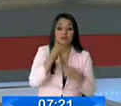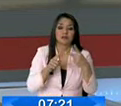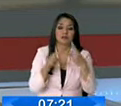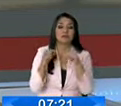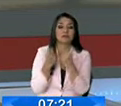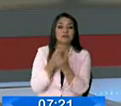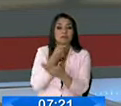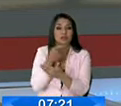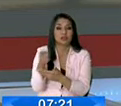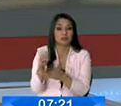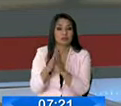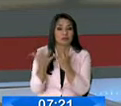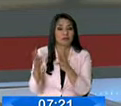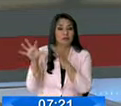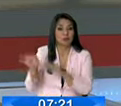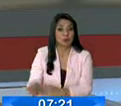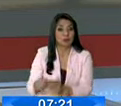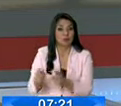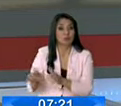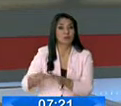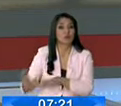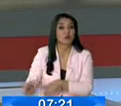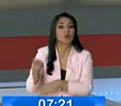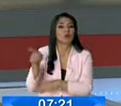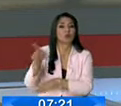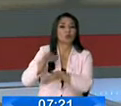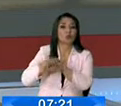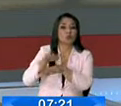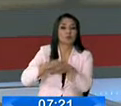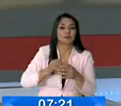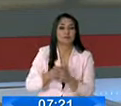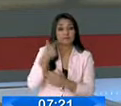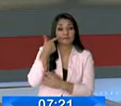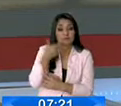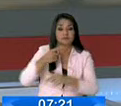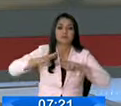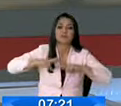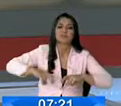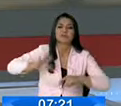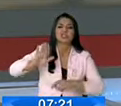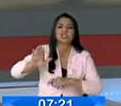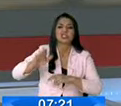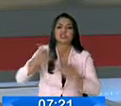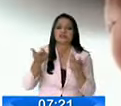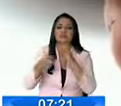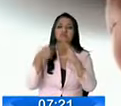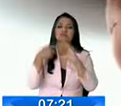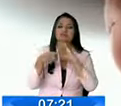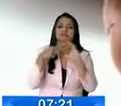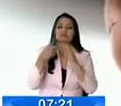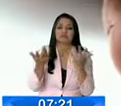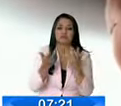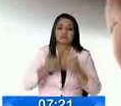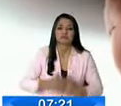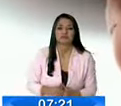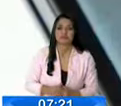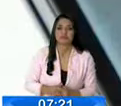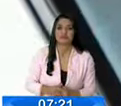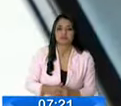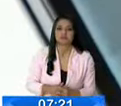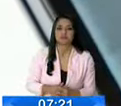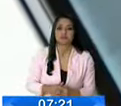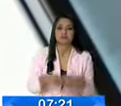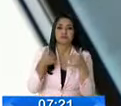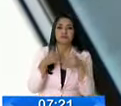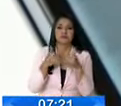grupo periodístico del diario El Comercio. La Fiscalía General investiga dichas conversaciones. El intercambio de mensajes